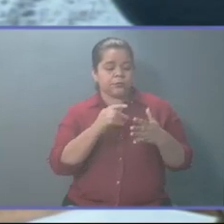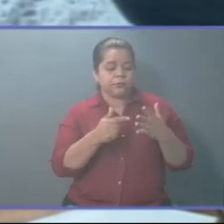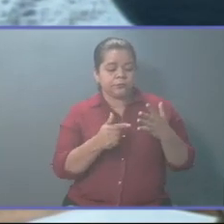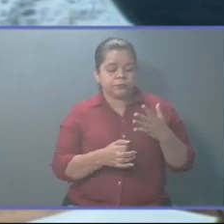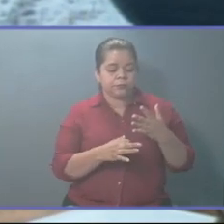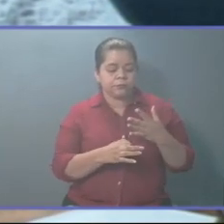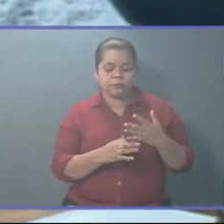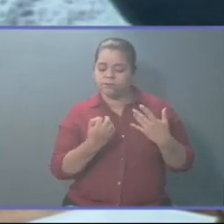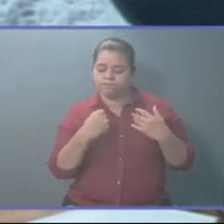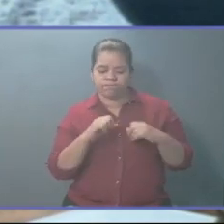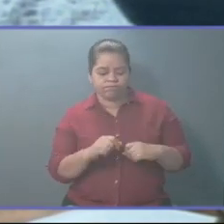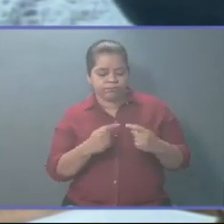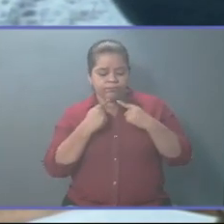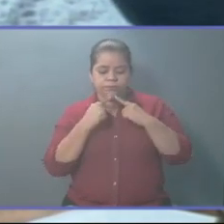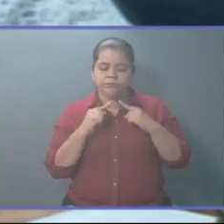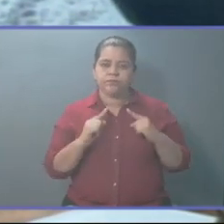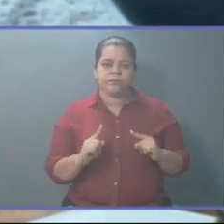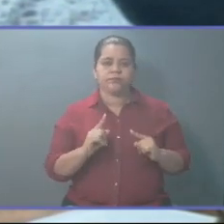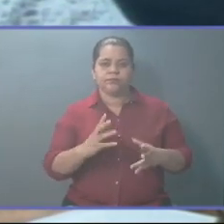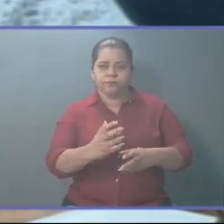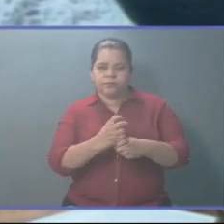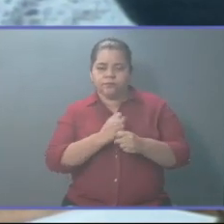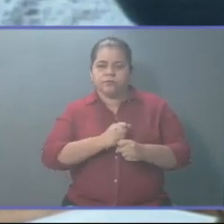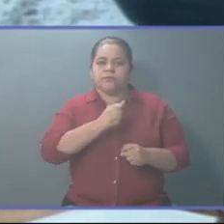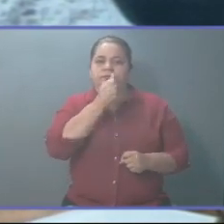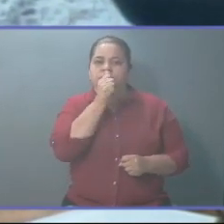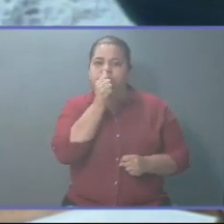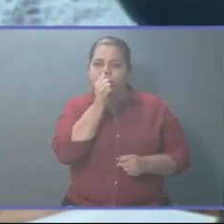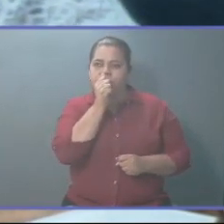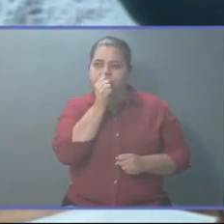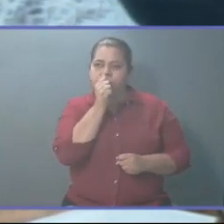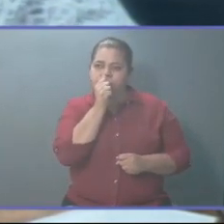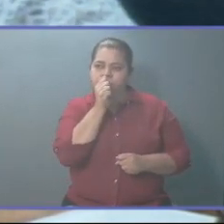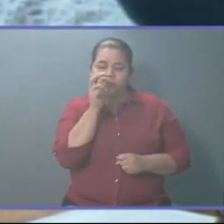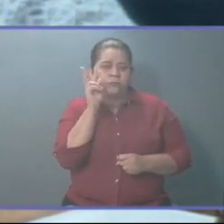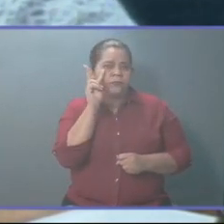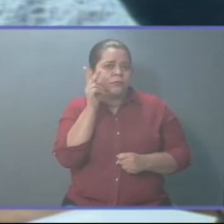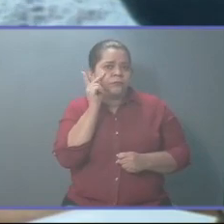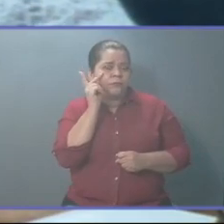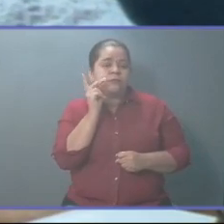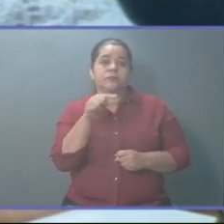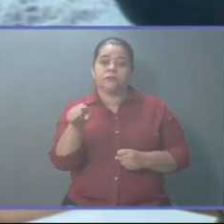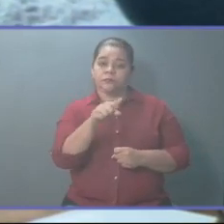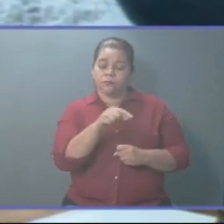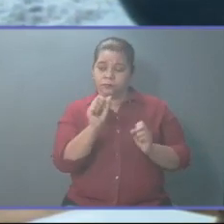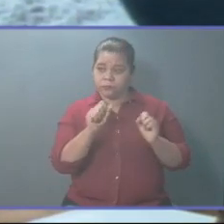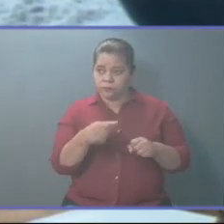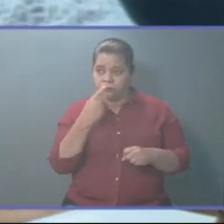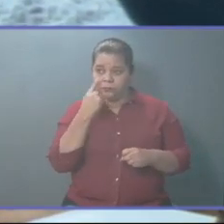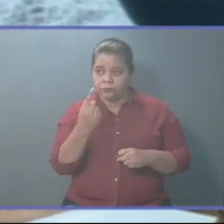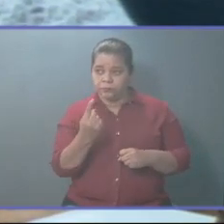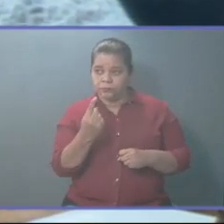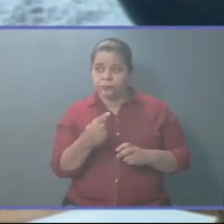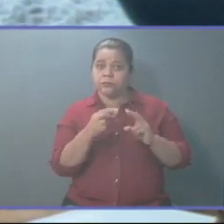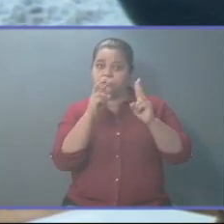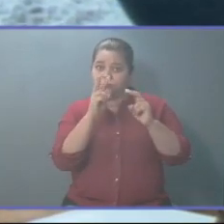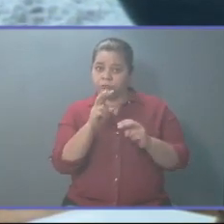podrá declararse reservada. O sea, ustedes van a ver también el tema de los 2.000